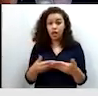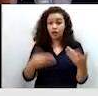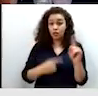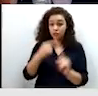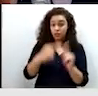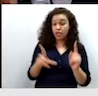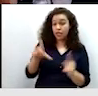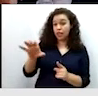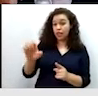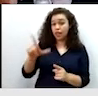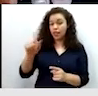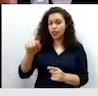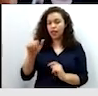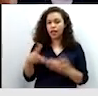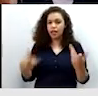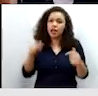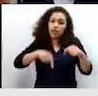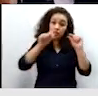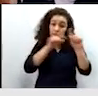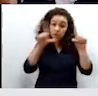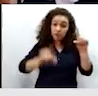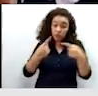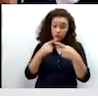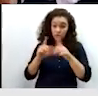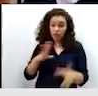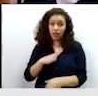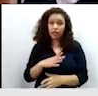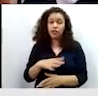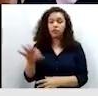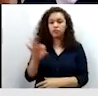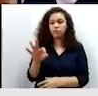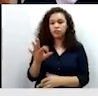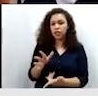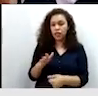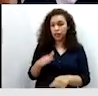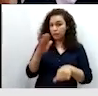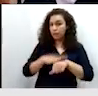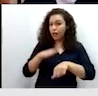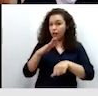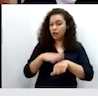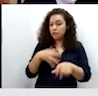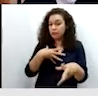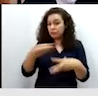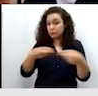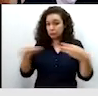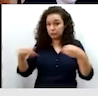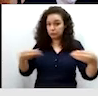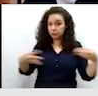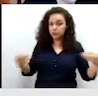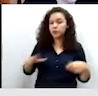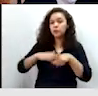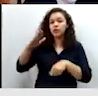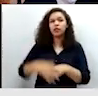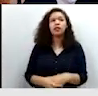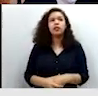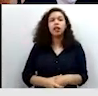Ciudad de México, bueno, en México como tal, que pues a lo mejor es un poquito más efecto contagiosa y